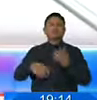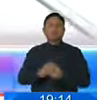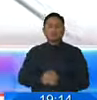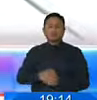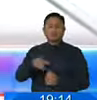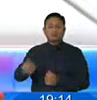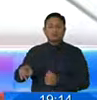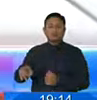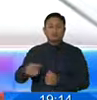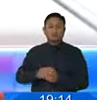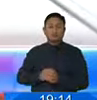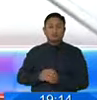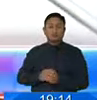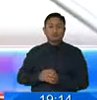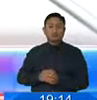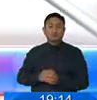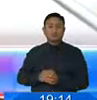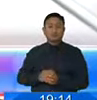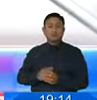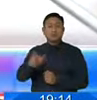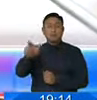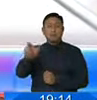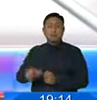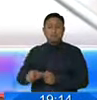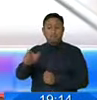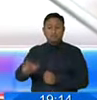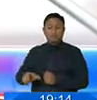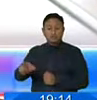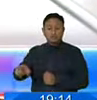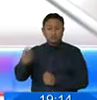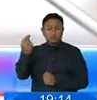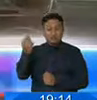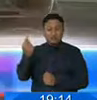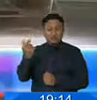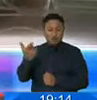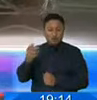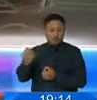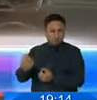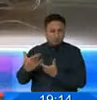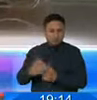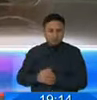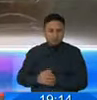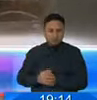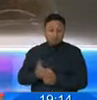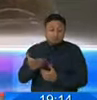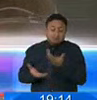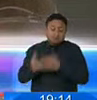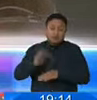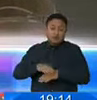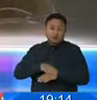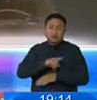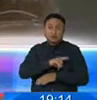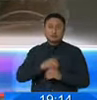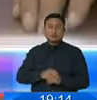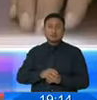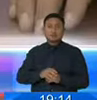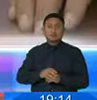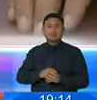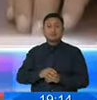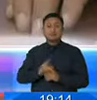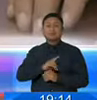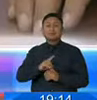que tengan relación con los presuntos implicados en perjuicio al Estado. Esto presuntamente por manejos dolosos en